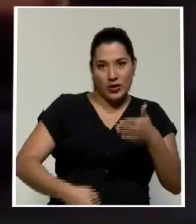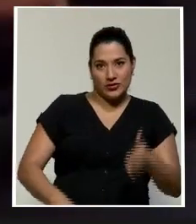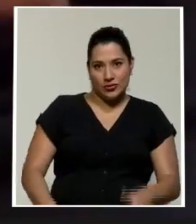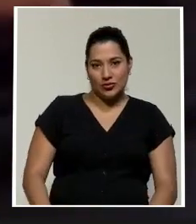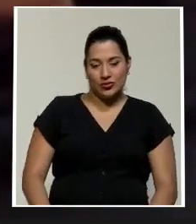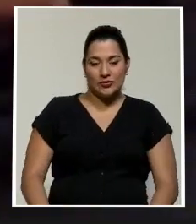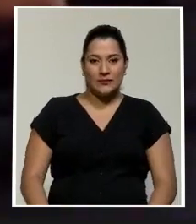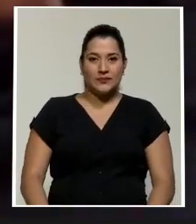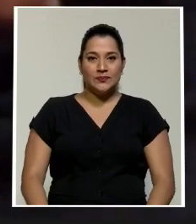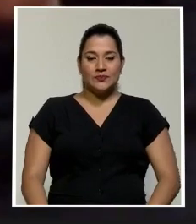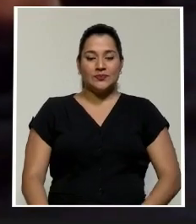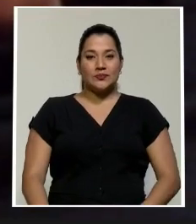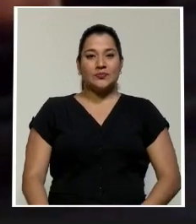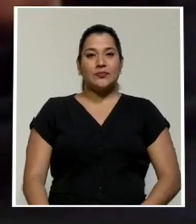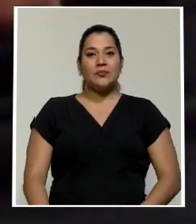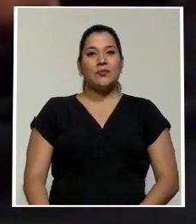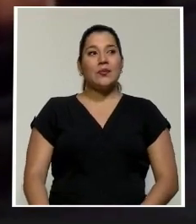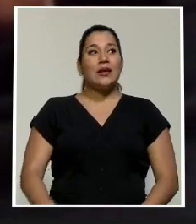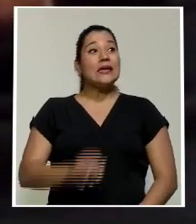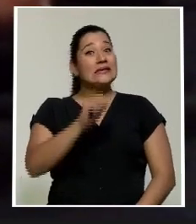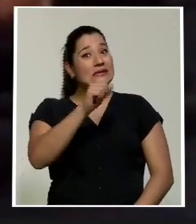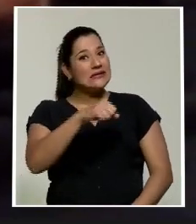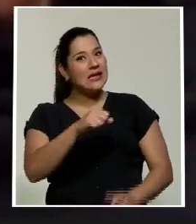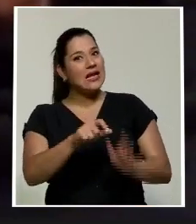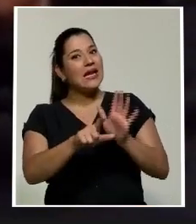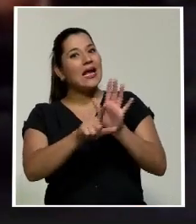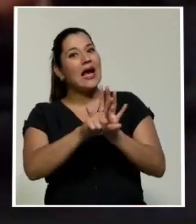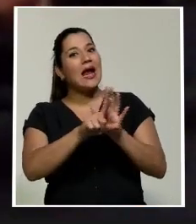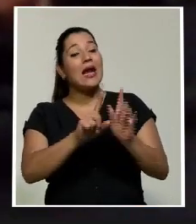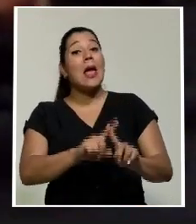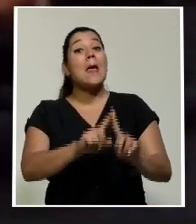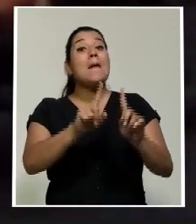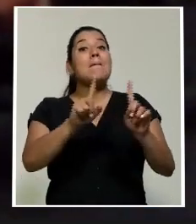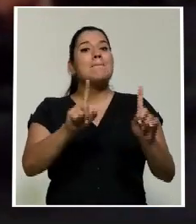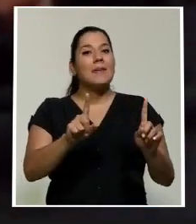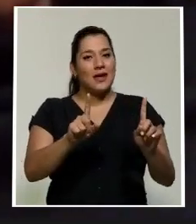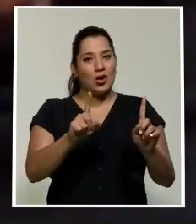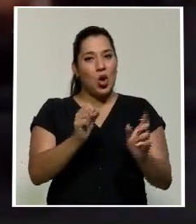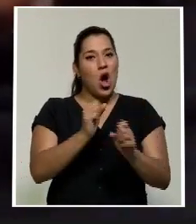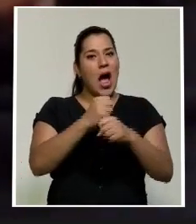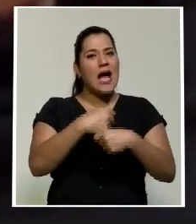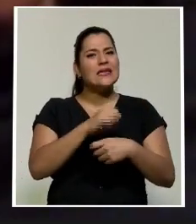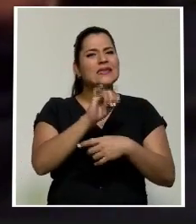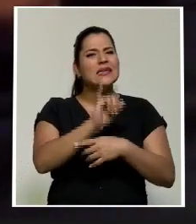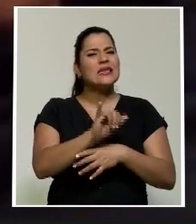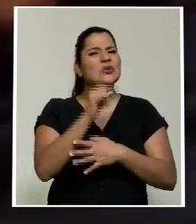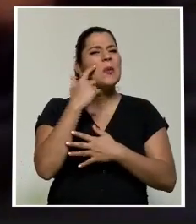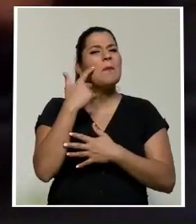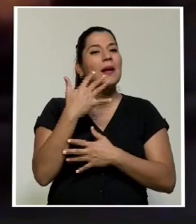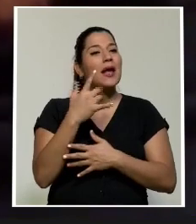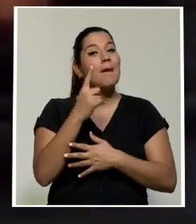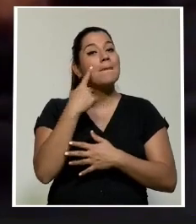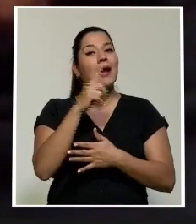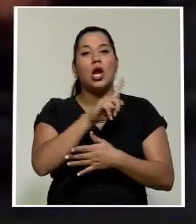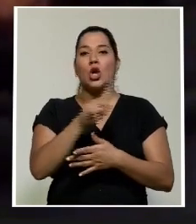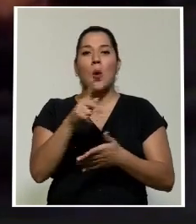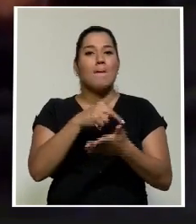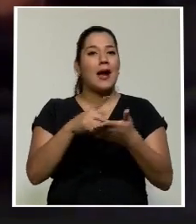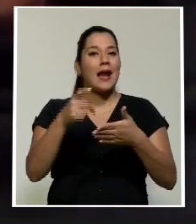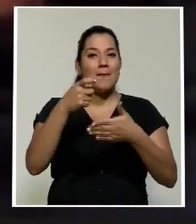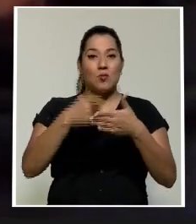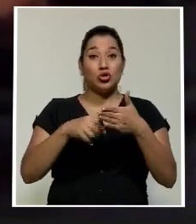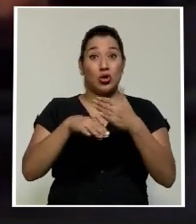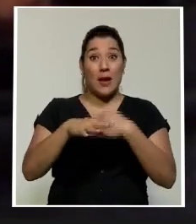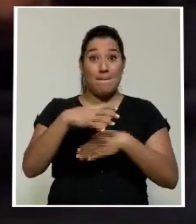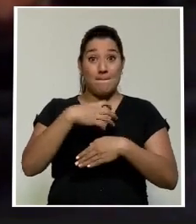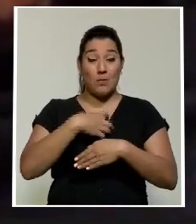legal, advierto. Es legal, pero se trata de esquivar una responsabilidad. Cuando hablamos de impuestos,